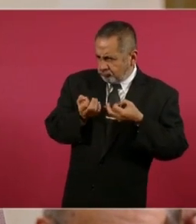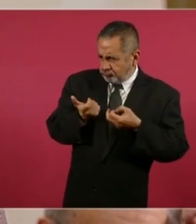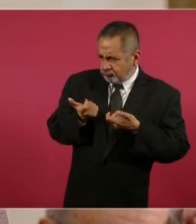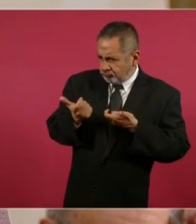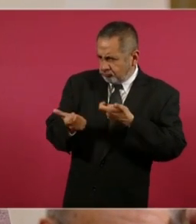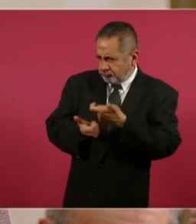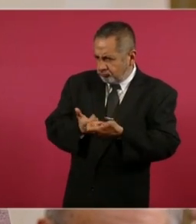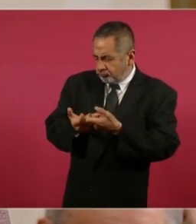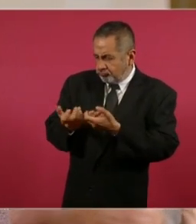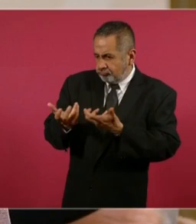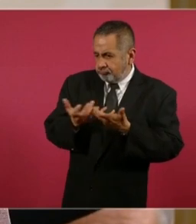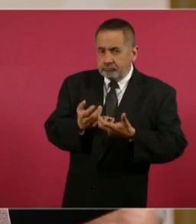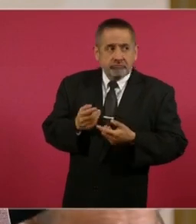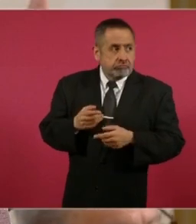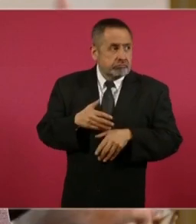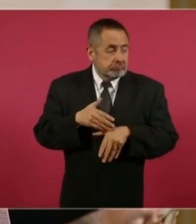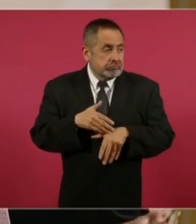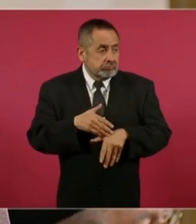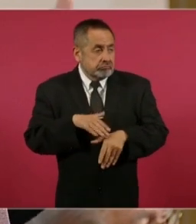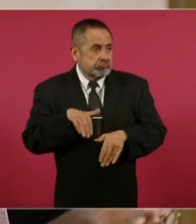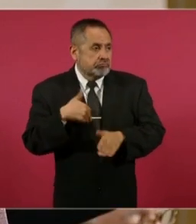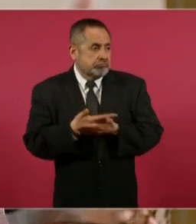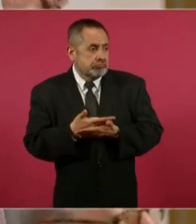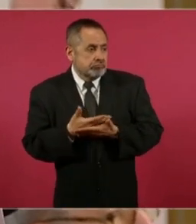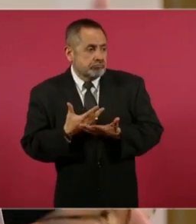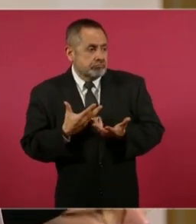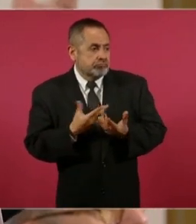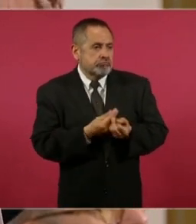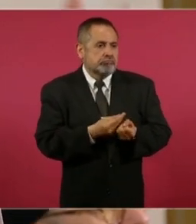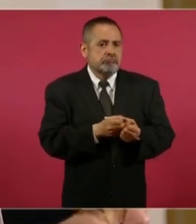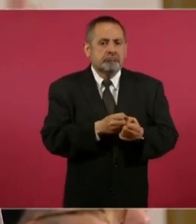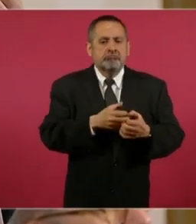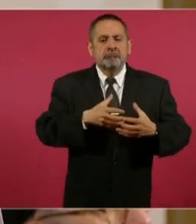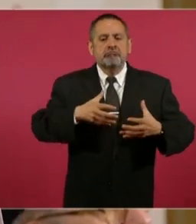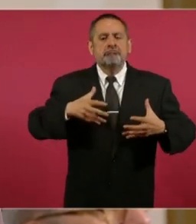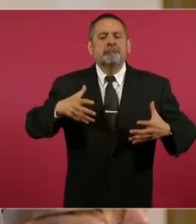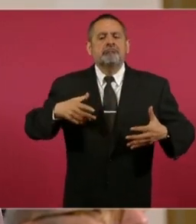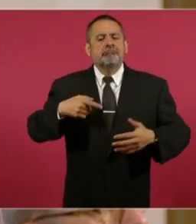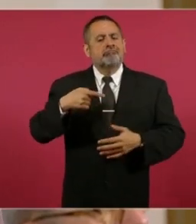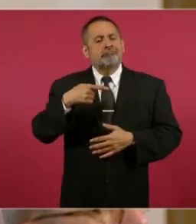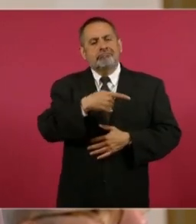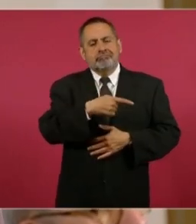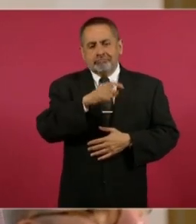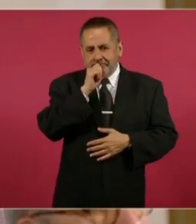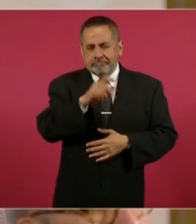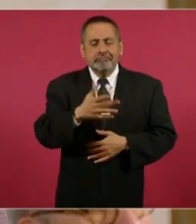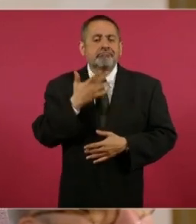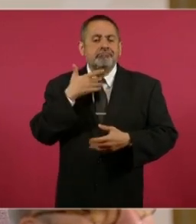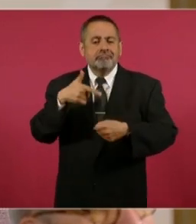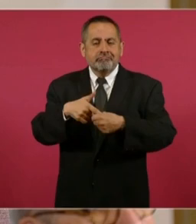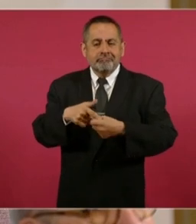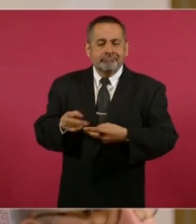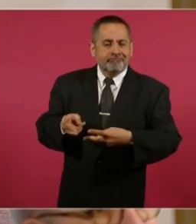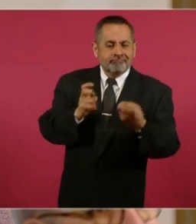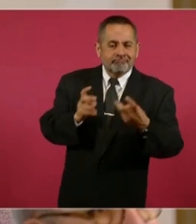atendían así se desarrolló lo del